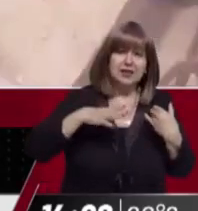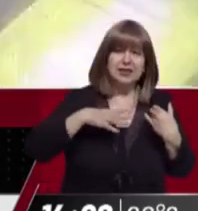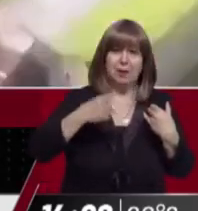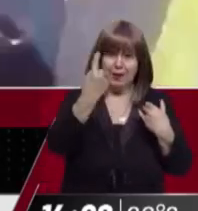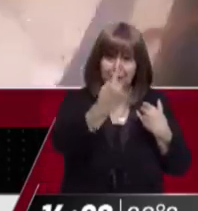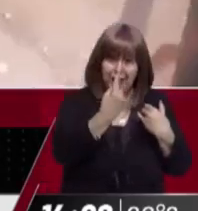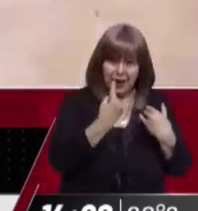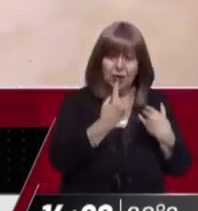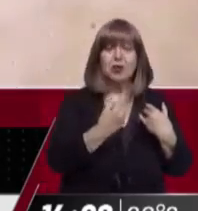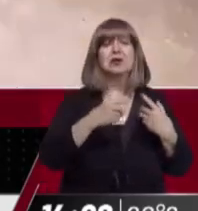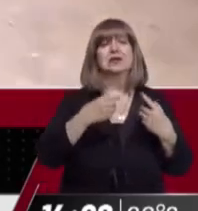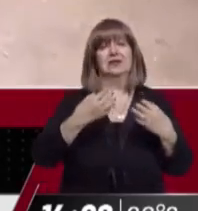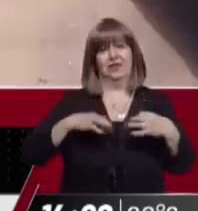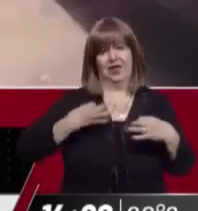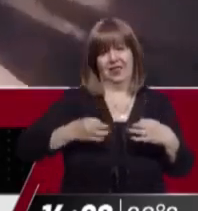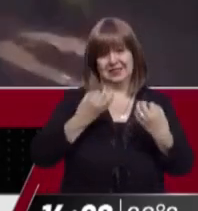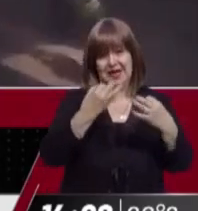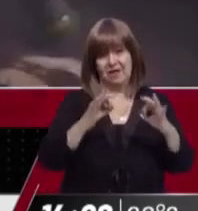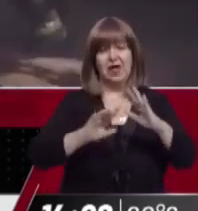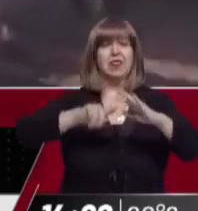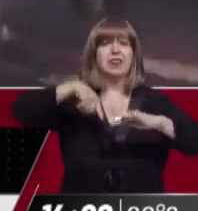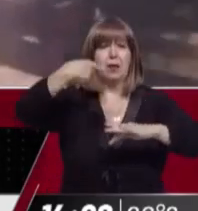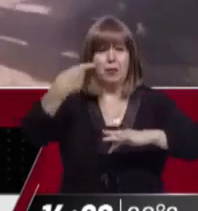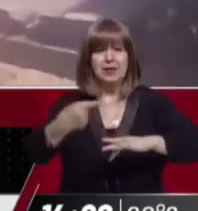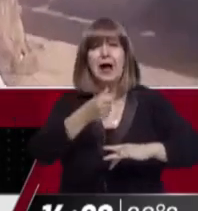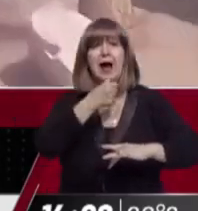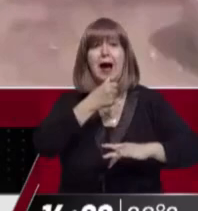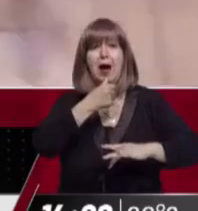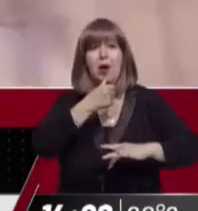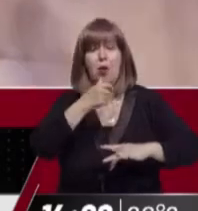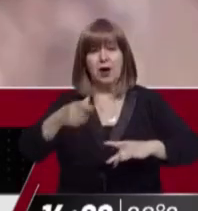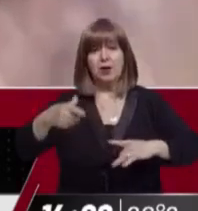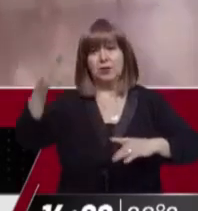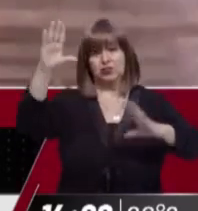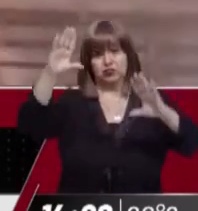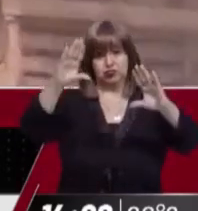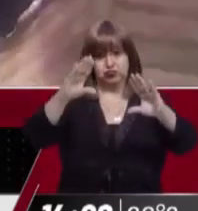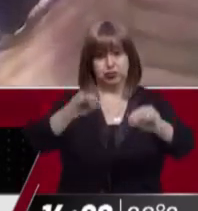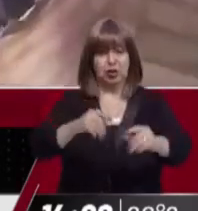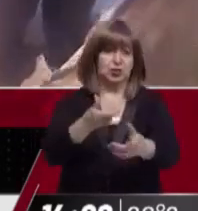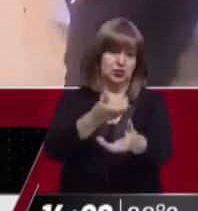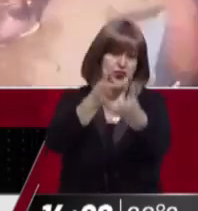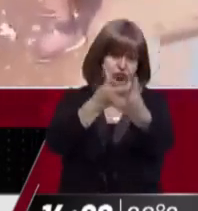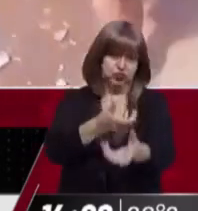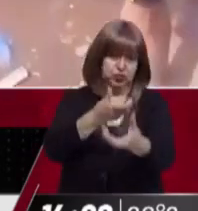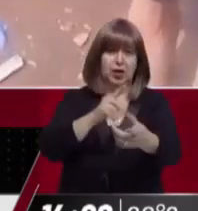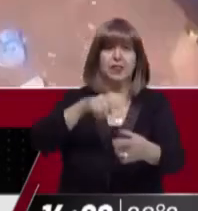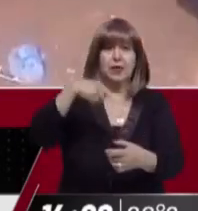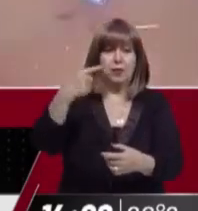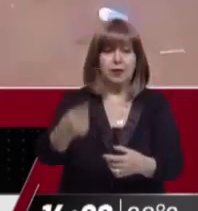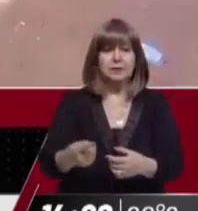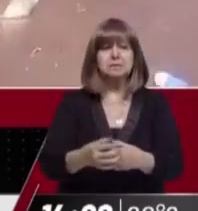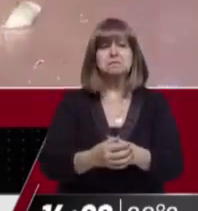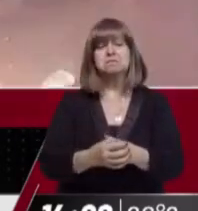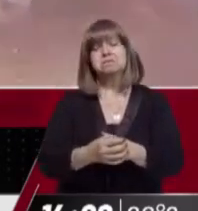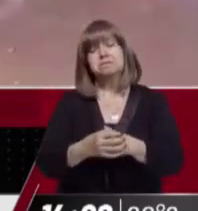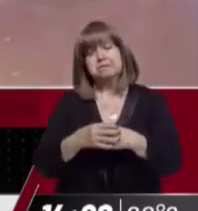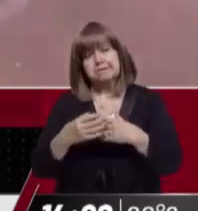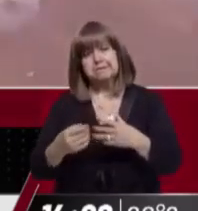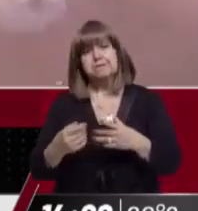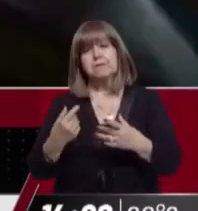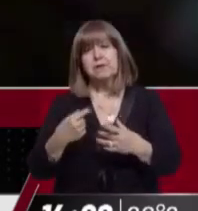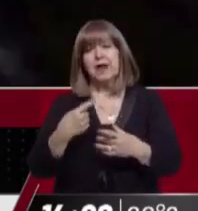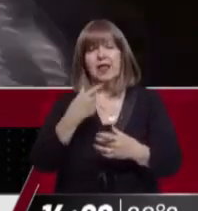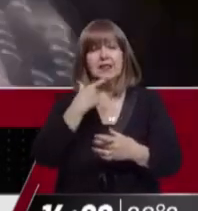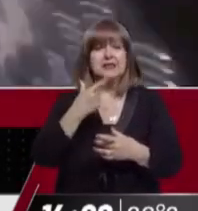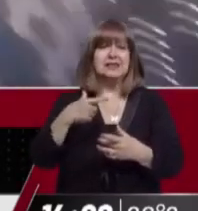que va a salvar vida. Exactamente, sí. Ya viene pasando, como dice Fernando, varios tiempos que sufrimos las agresiones